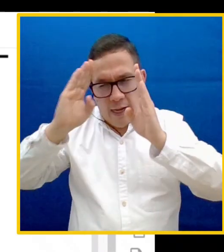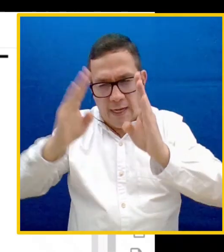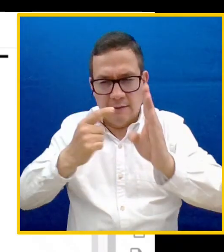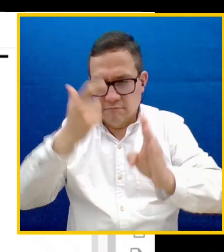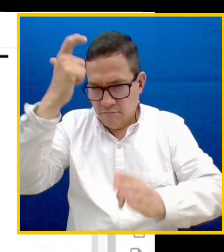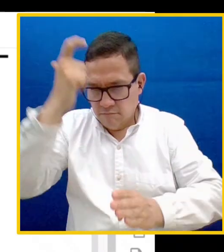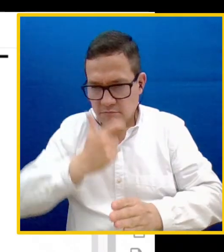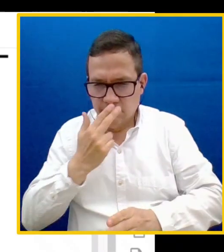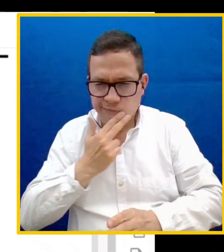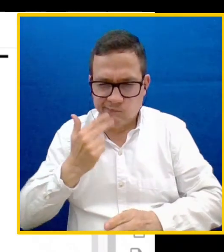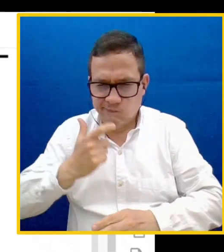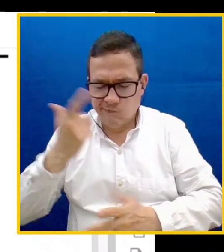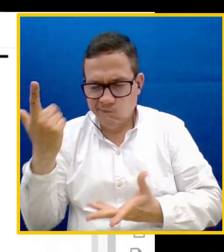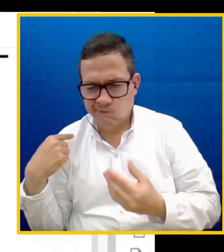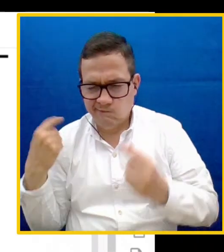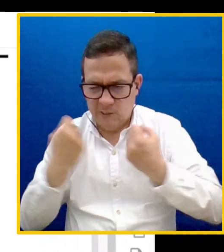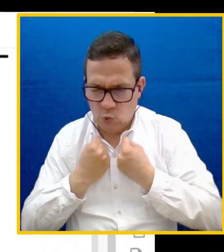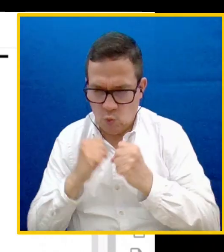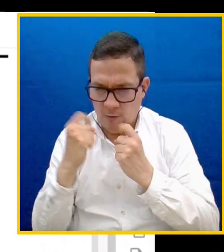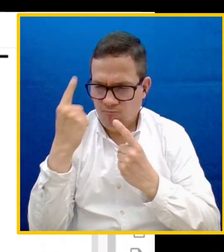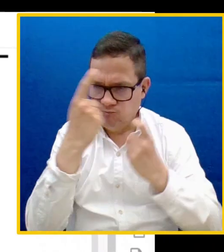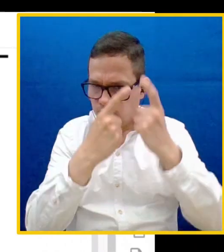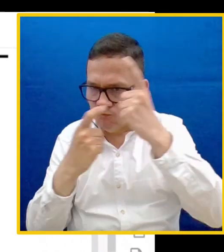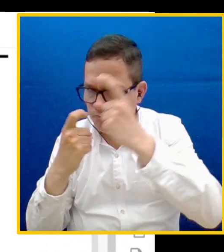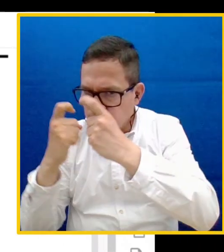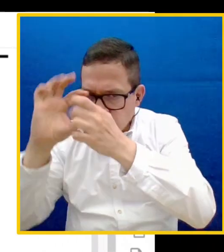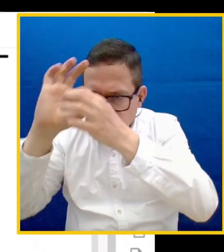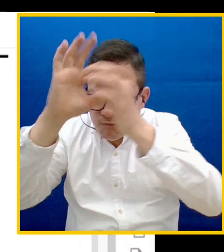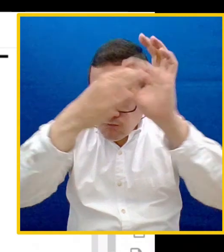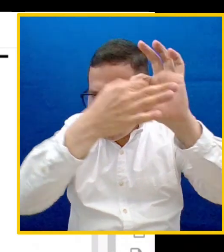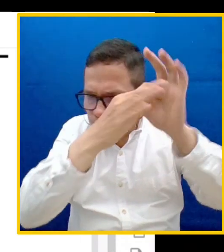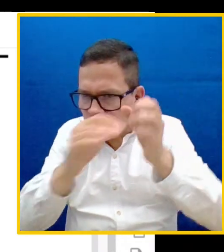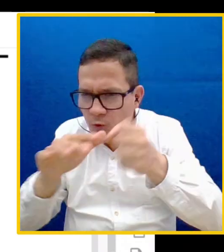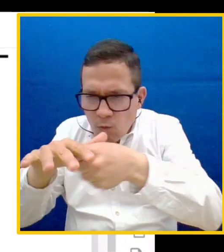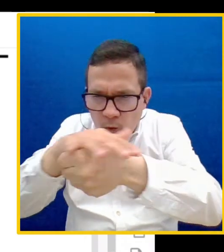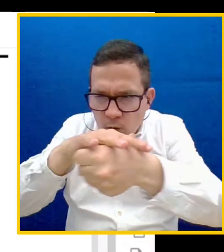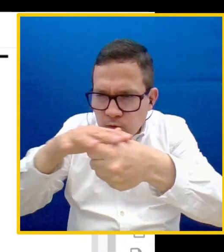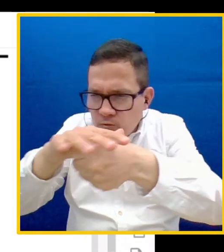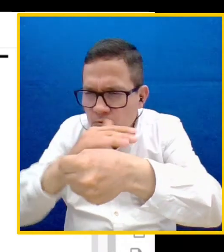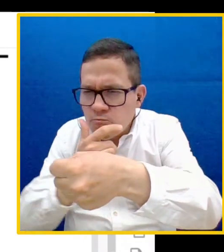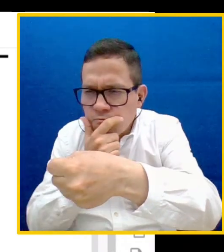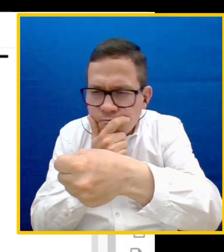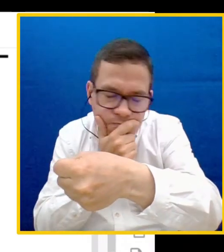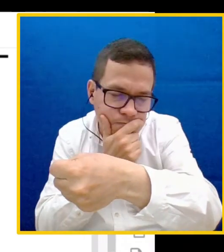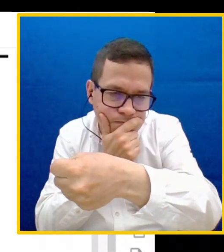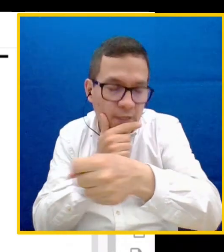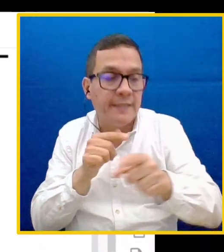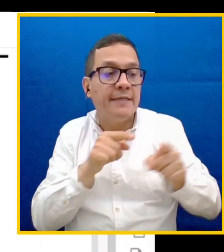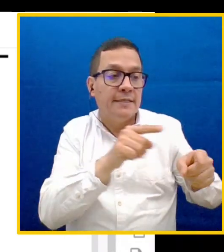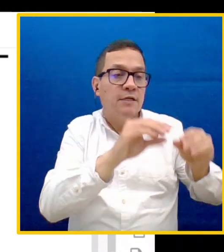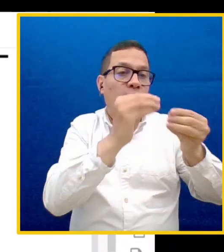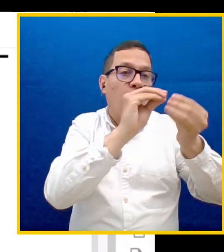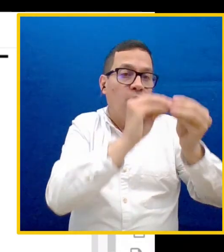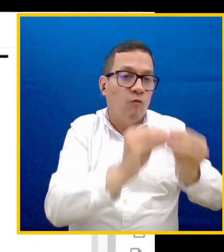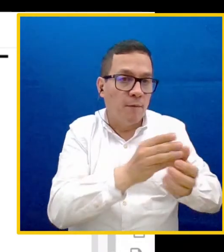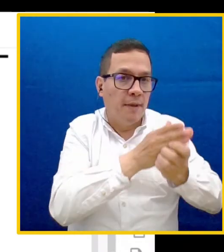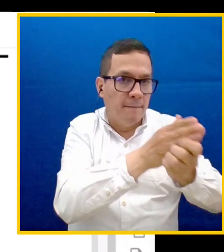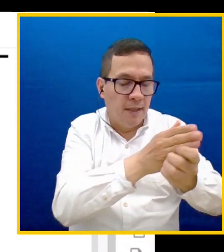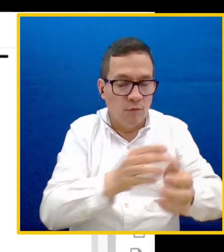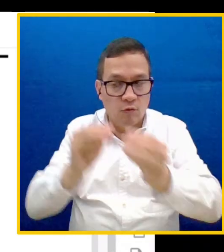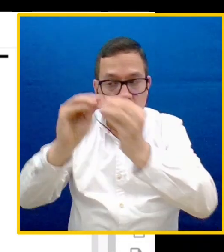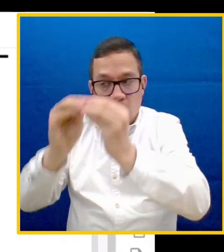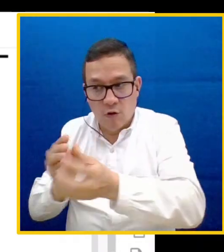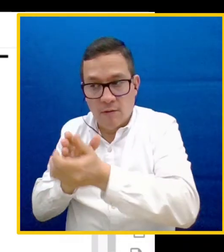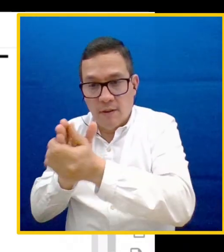compromiso y capacidad de análisis. Si bien hacen uso de operaciones diferentes, los dos enfoques